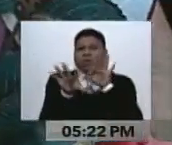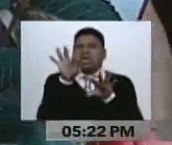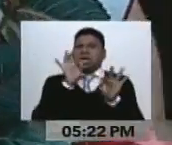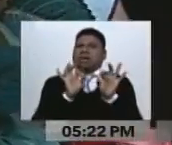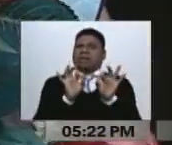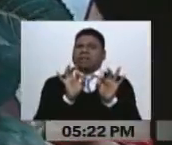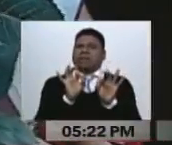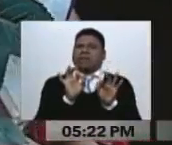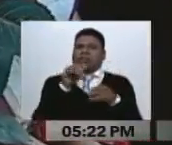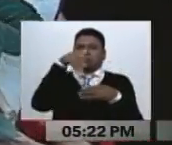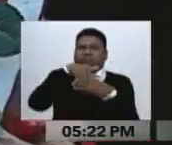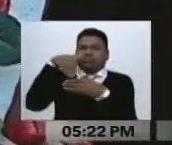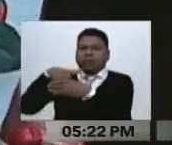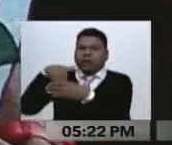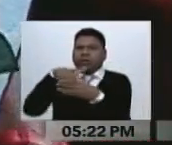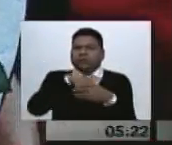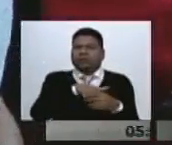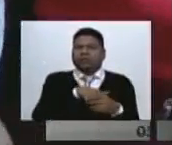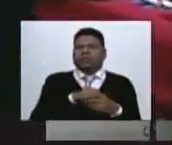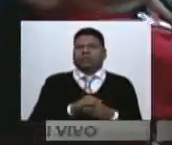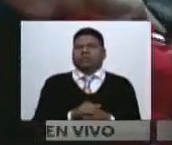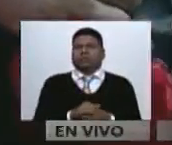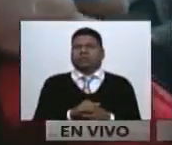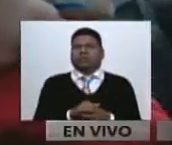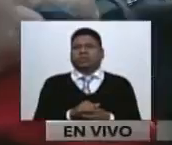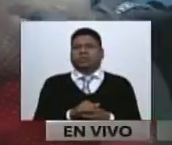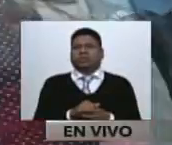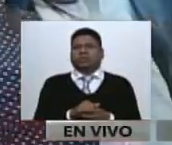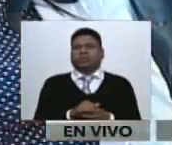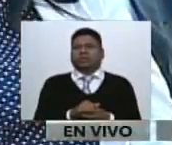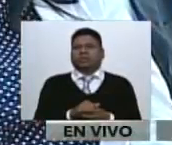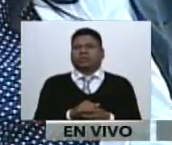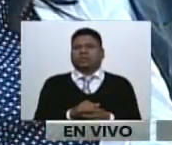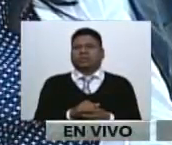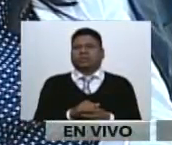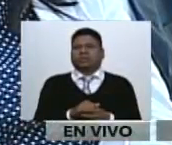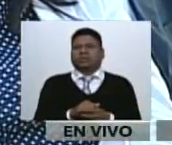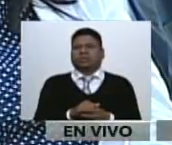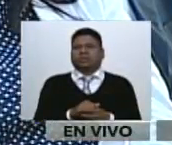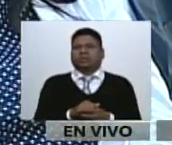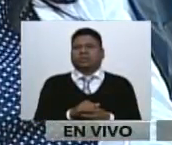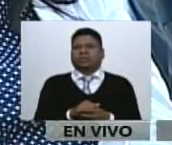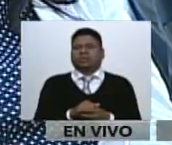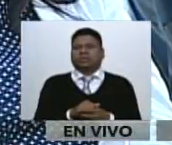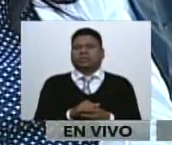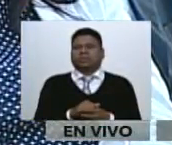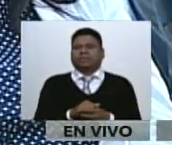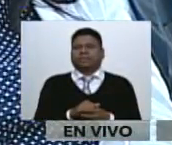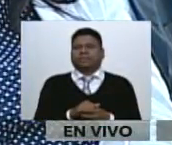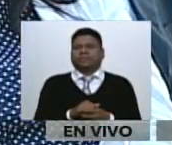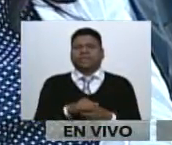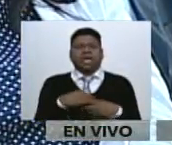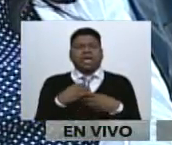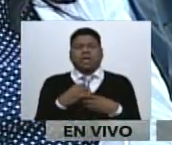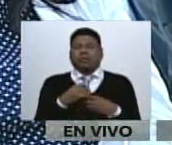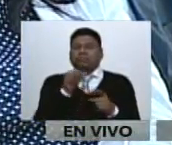Le han caído y le han dado, decimos nosotros, hasta por el canto del tobo.